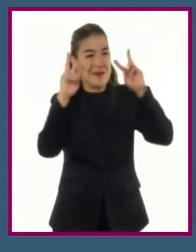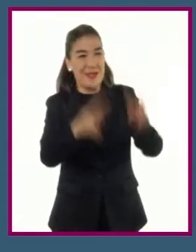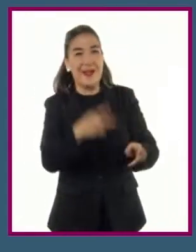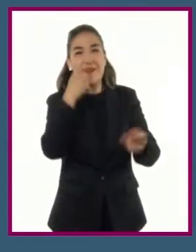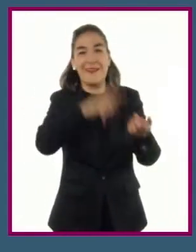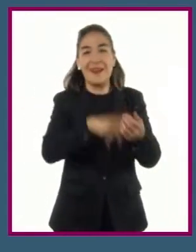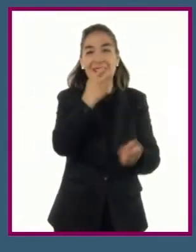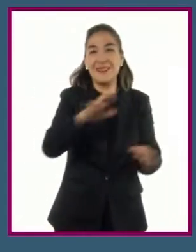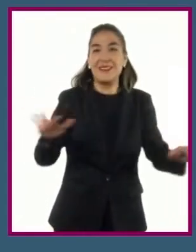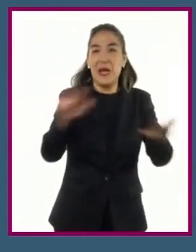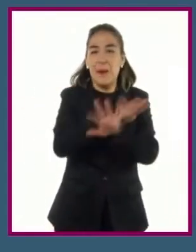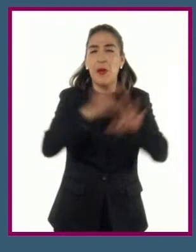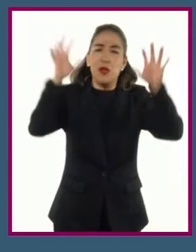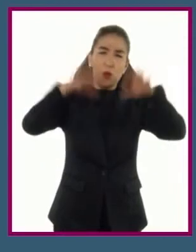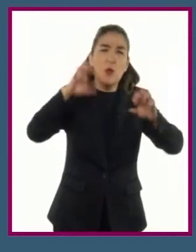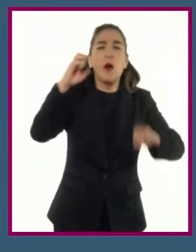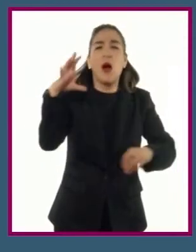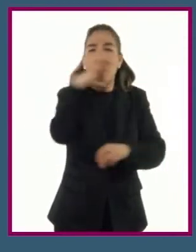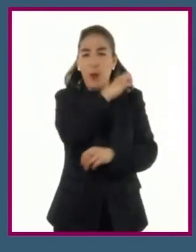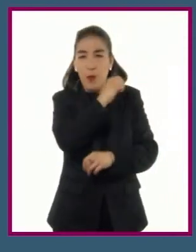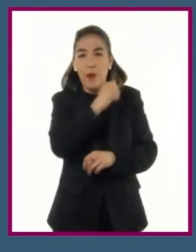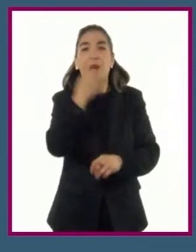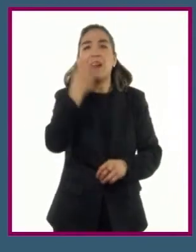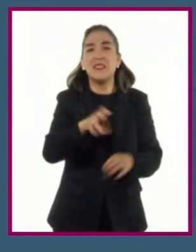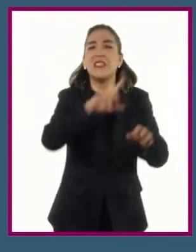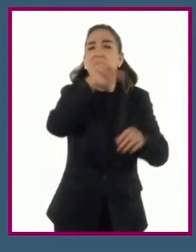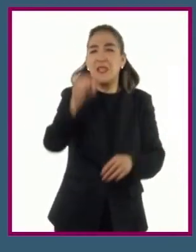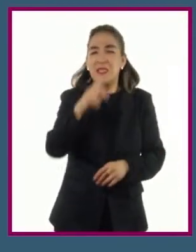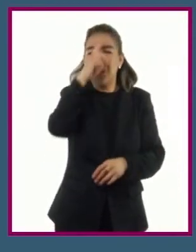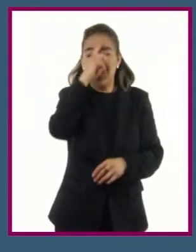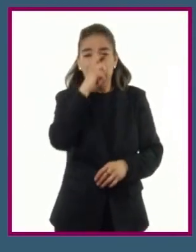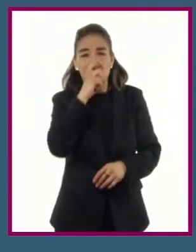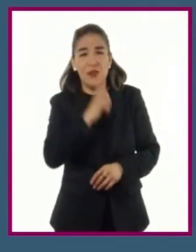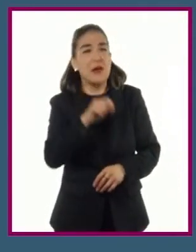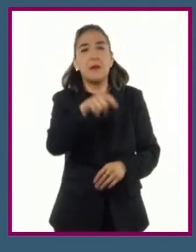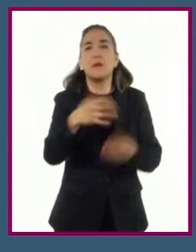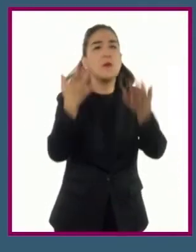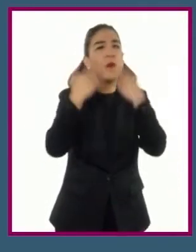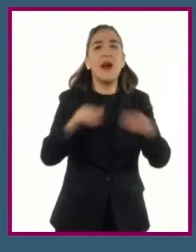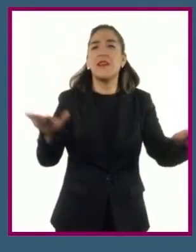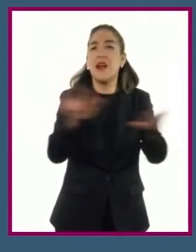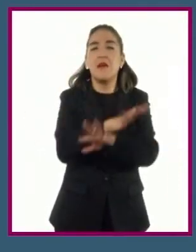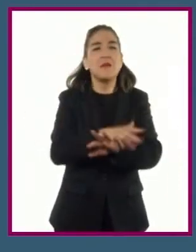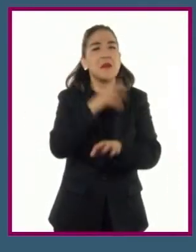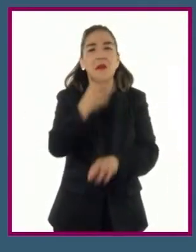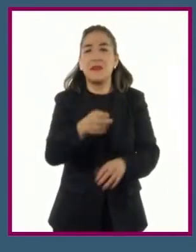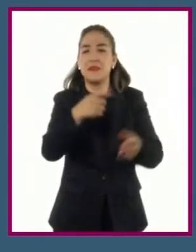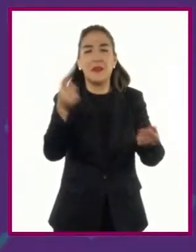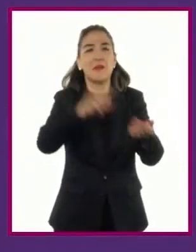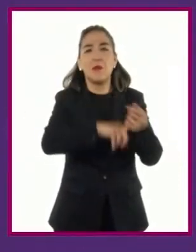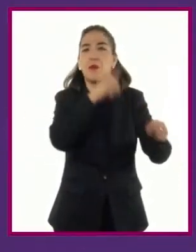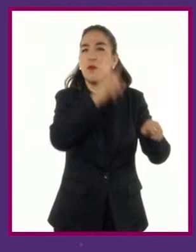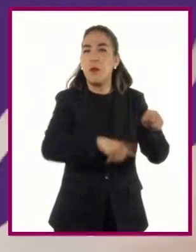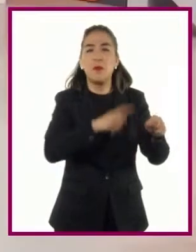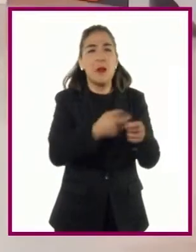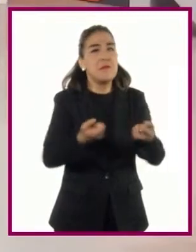como el cambio de temperatura y la corrosión provocada por ácidos, no existían variaciones notables en su color.